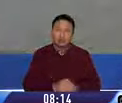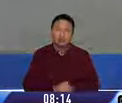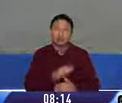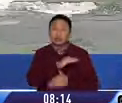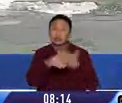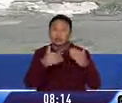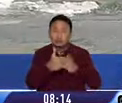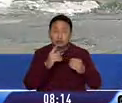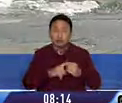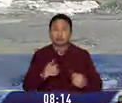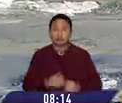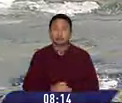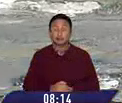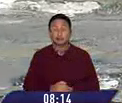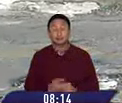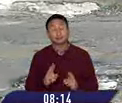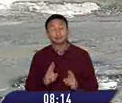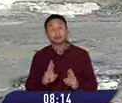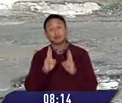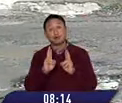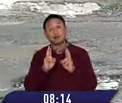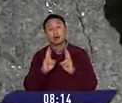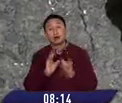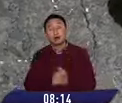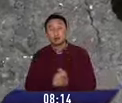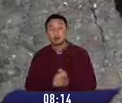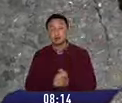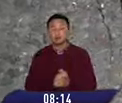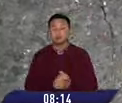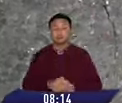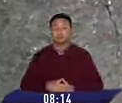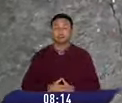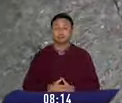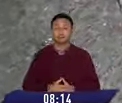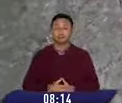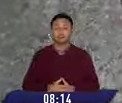ciudad. Ojalá Dios quiera que venga más que todo por los carros. En Quito, Adriana Rojas.